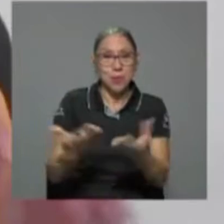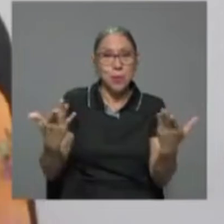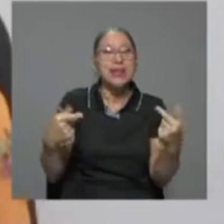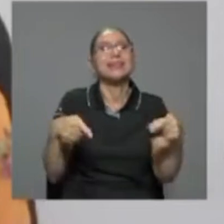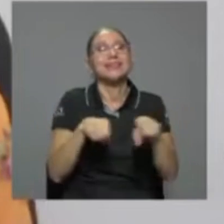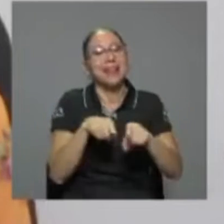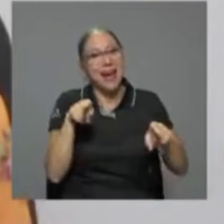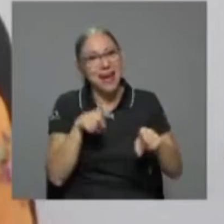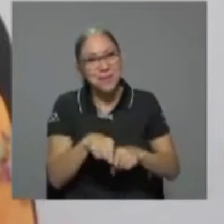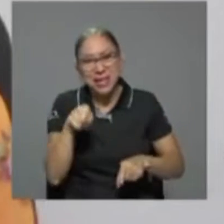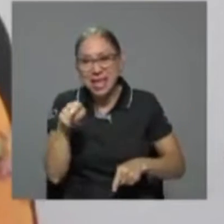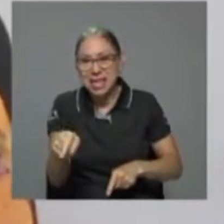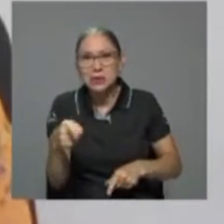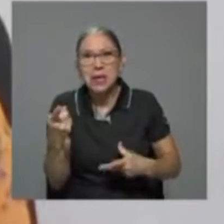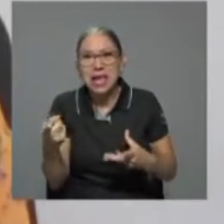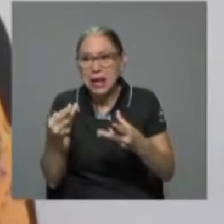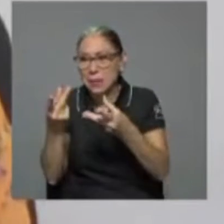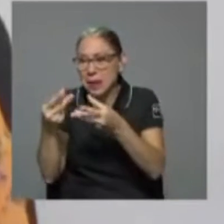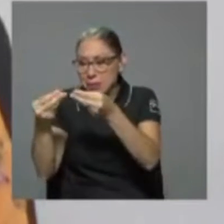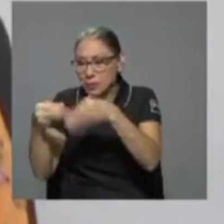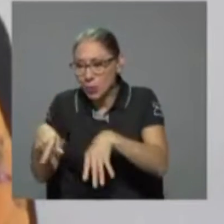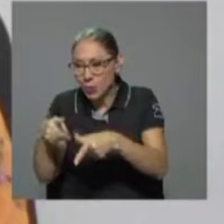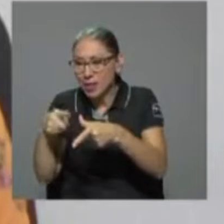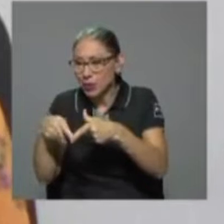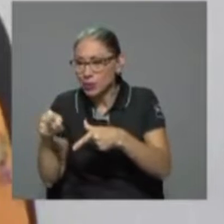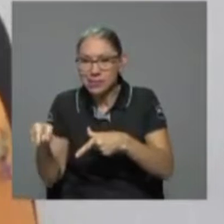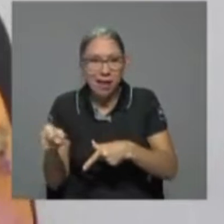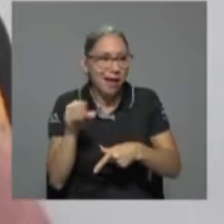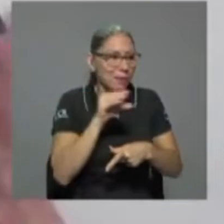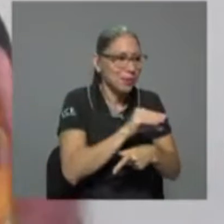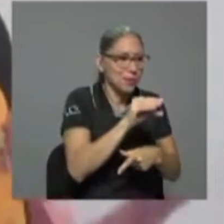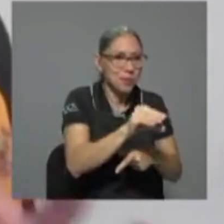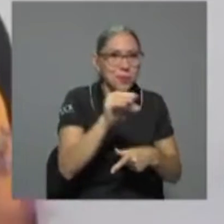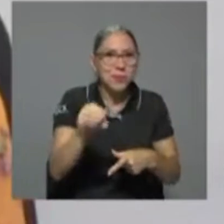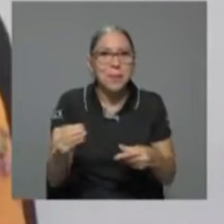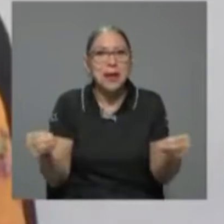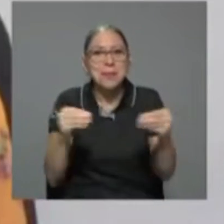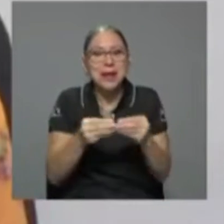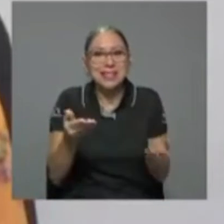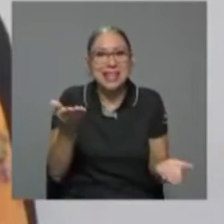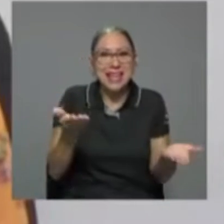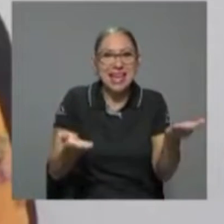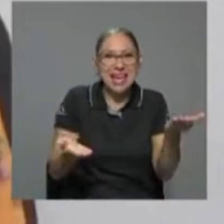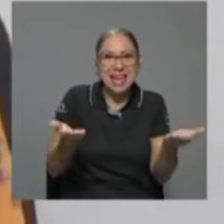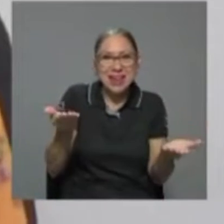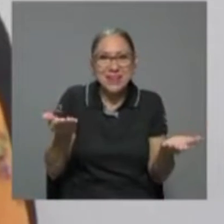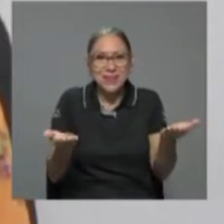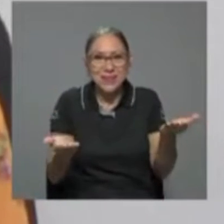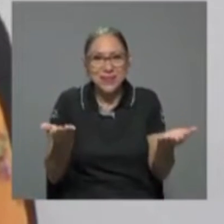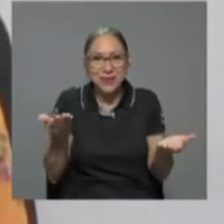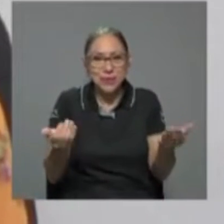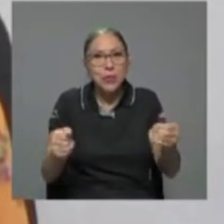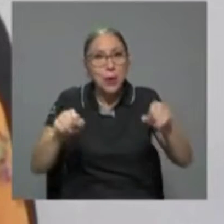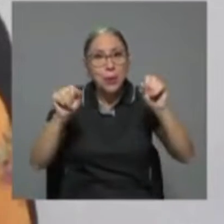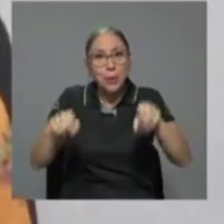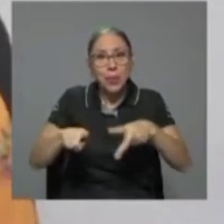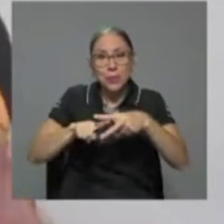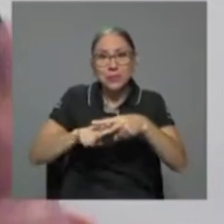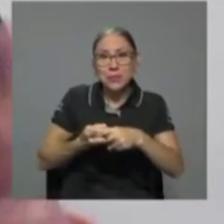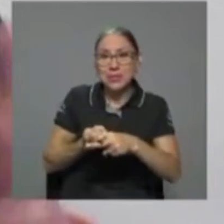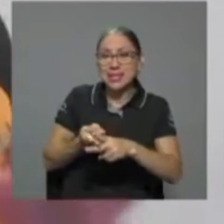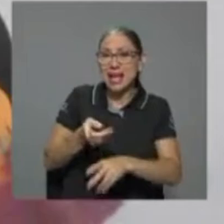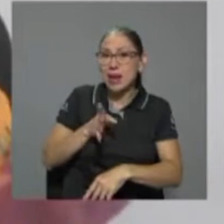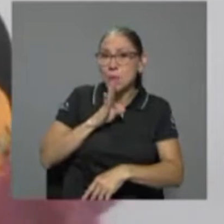buscar un mayor equilibrio. Entonces, no sé si le parece, podemos empezar a comentar bajo